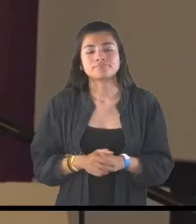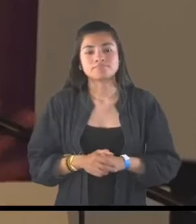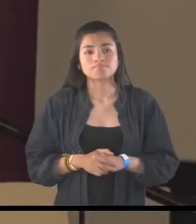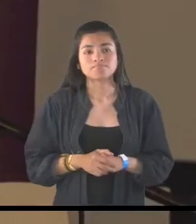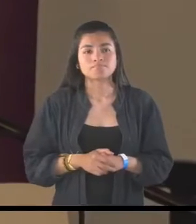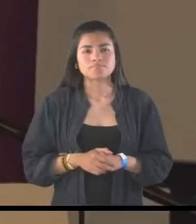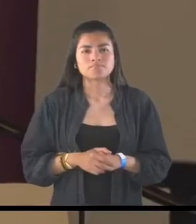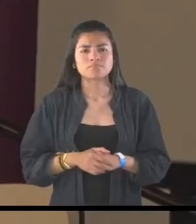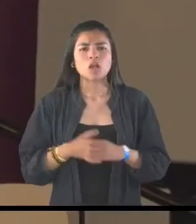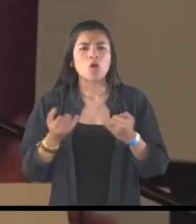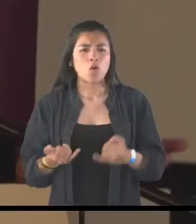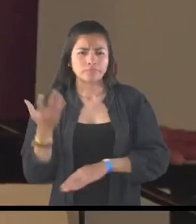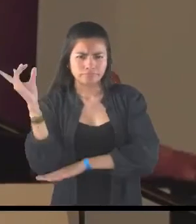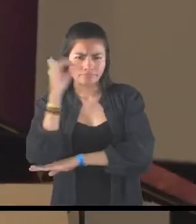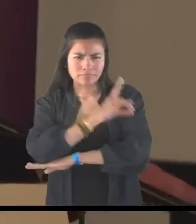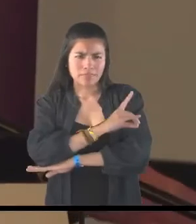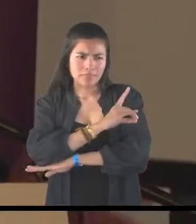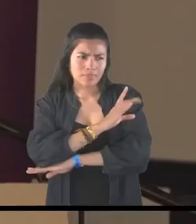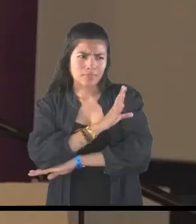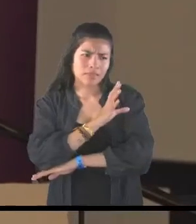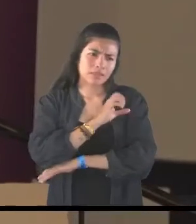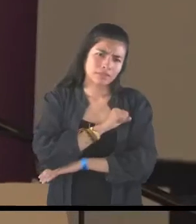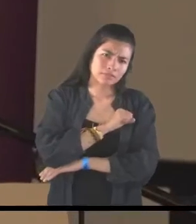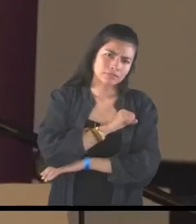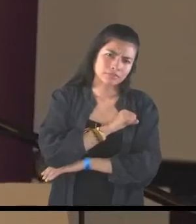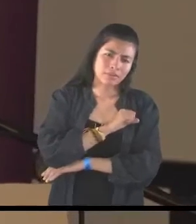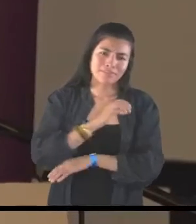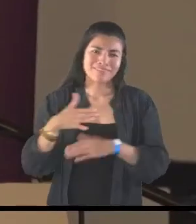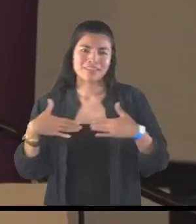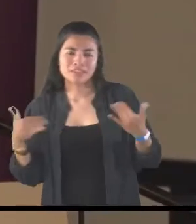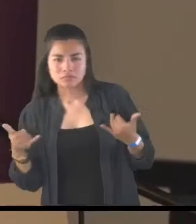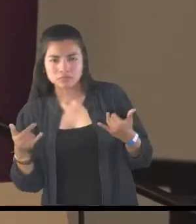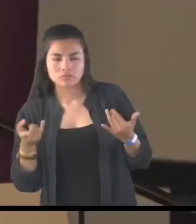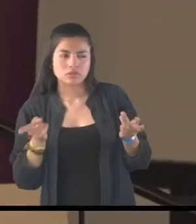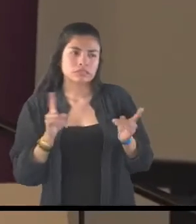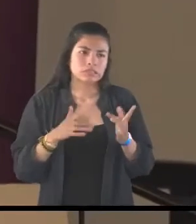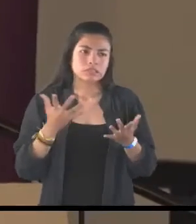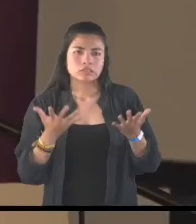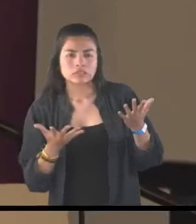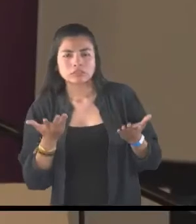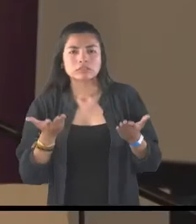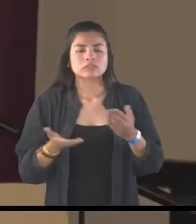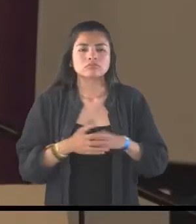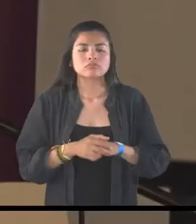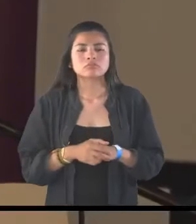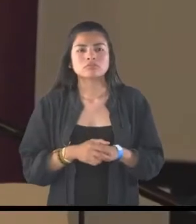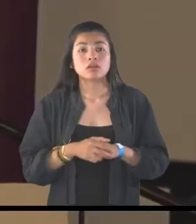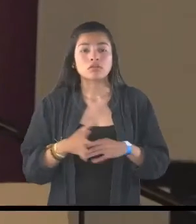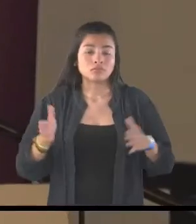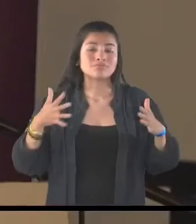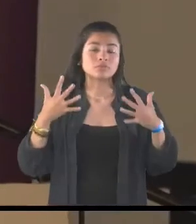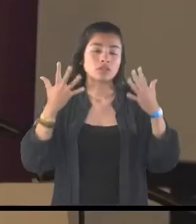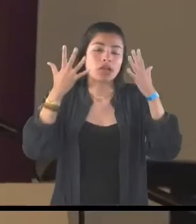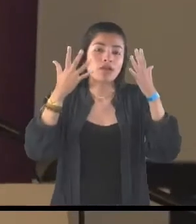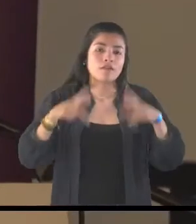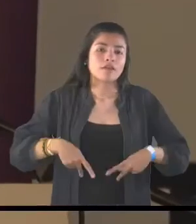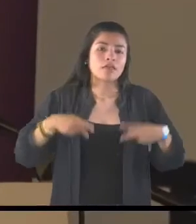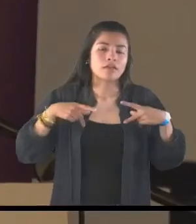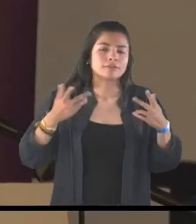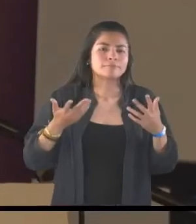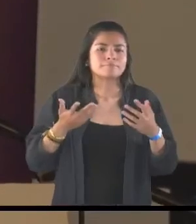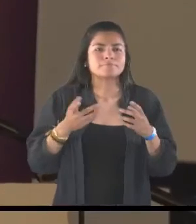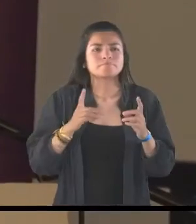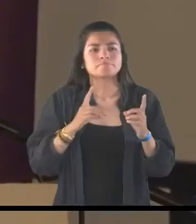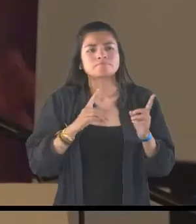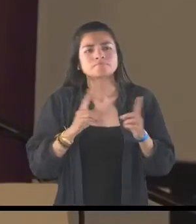dije, triste y feliz, porque estamos vivos, podemos celebrar la vida, muchos no pueden contar esto, pues quiero